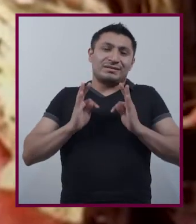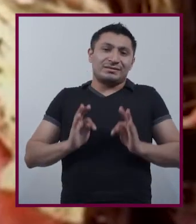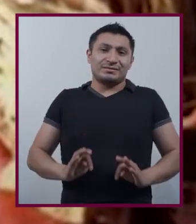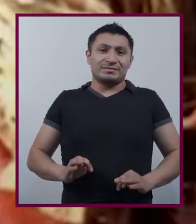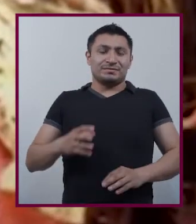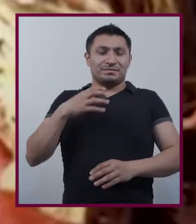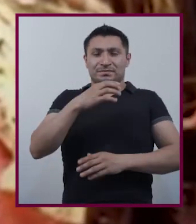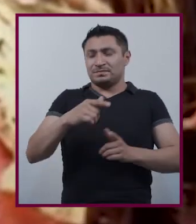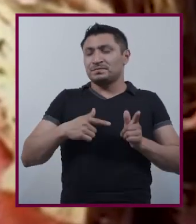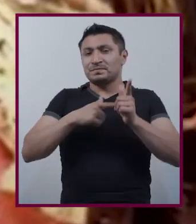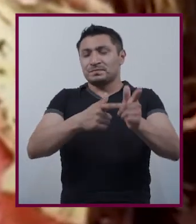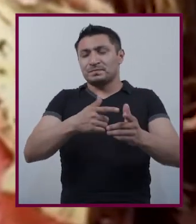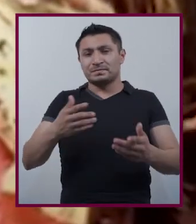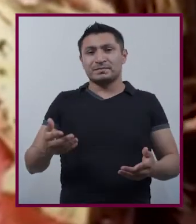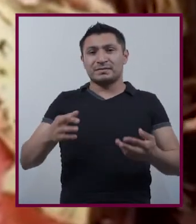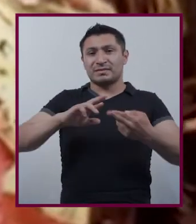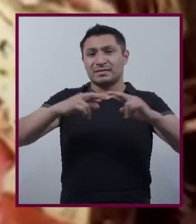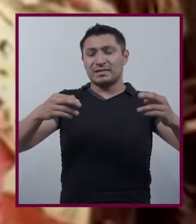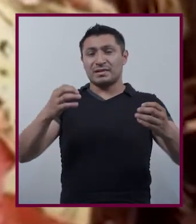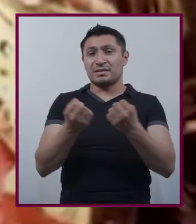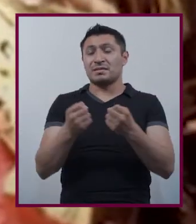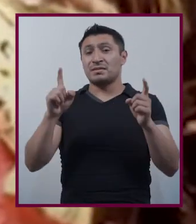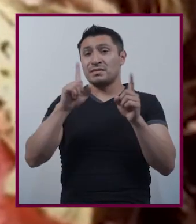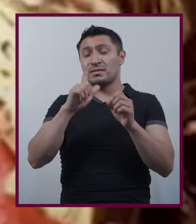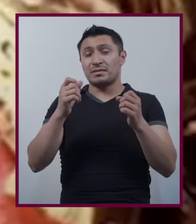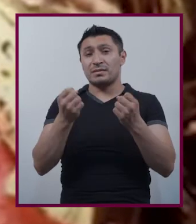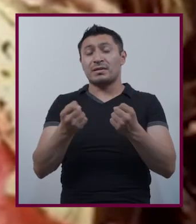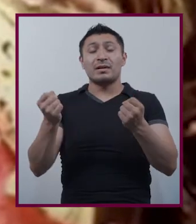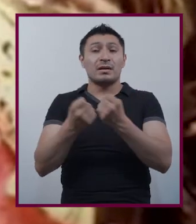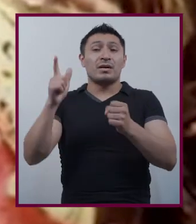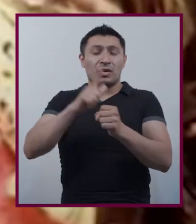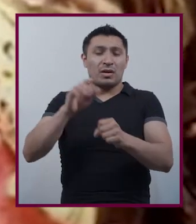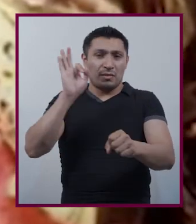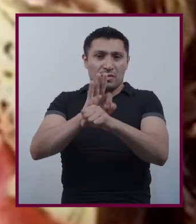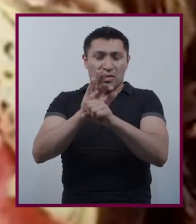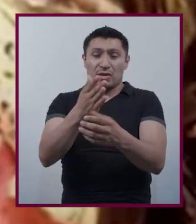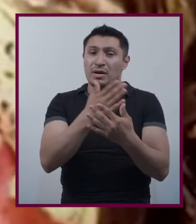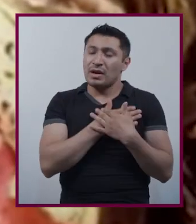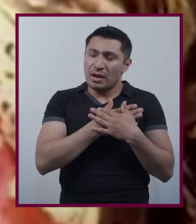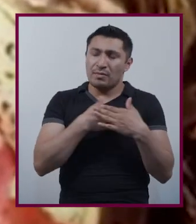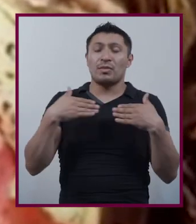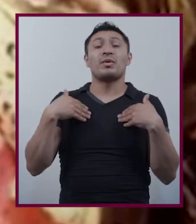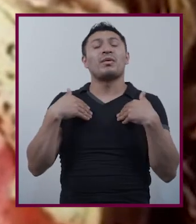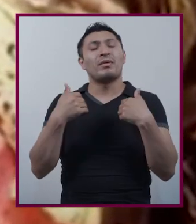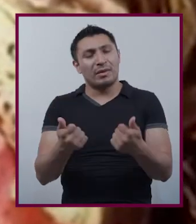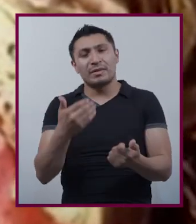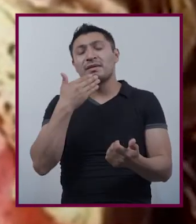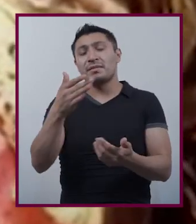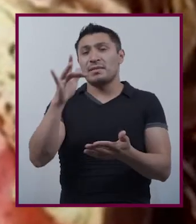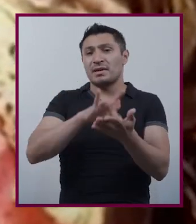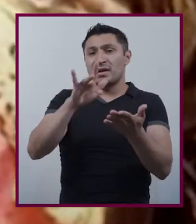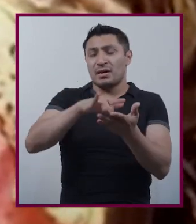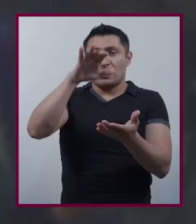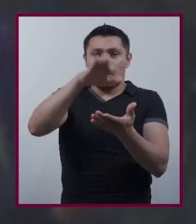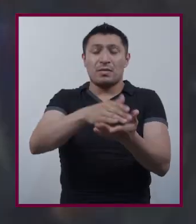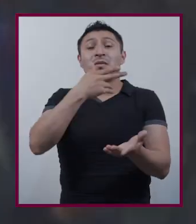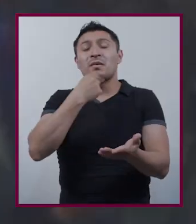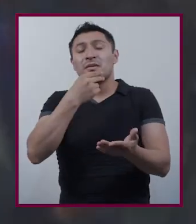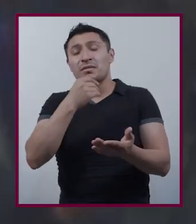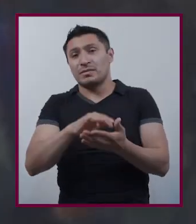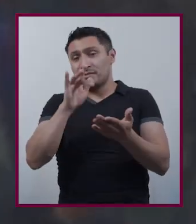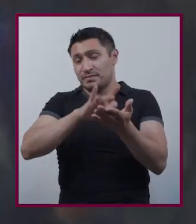y continuó fomentando sus relaciones sociales, protegida por el amor, la comprensión y el apoyo de su marido.